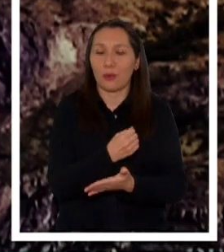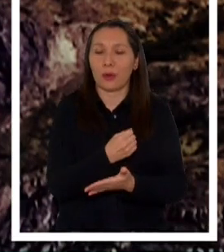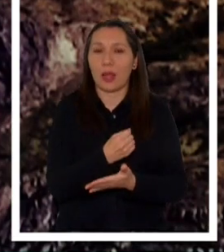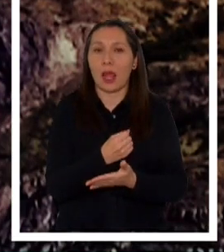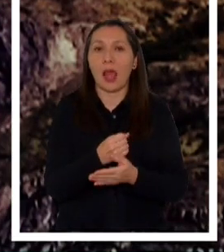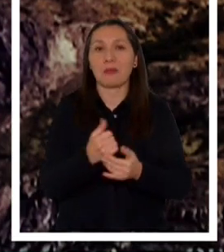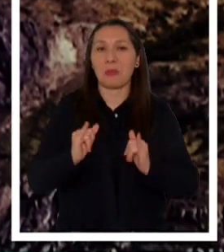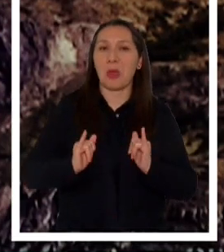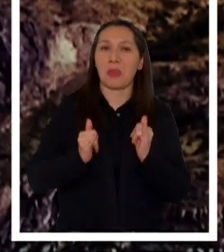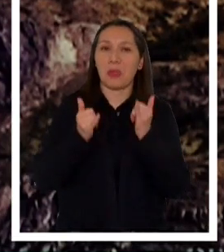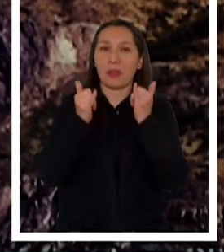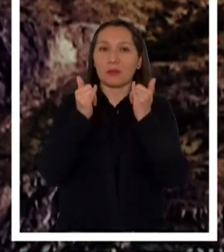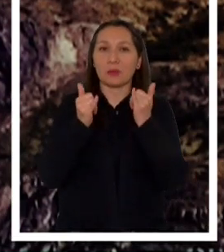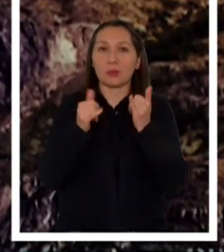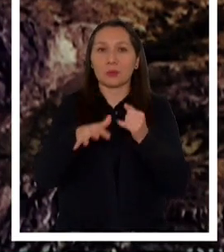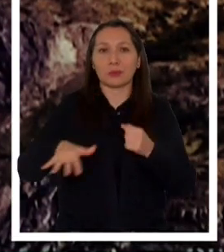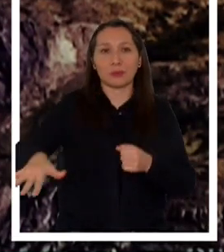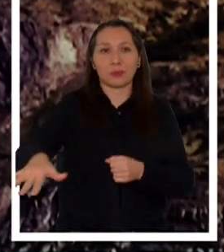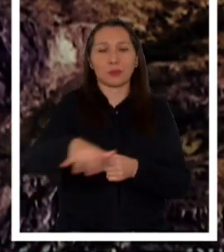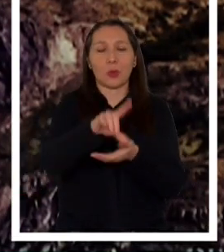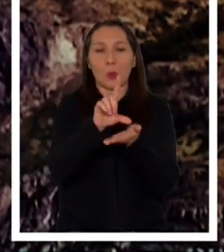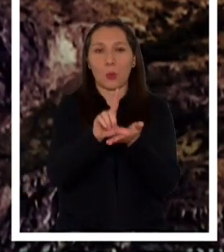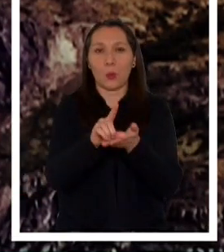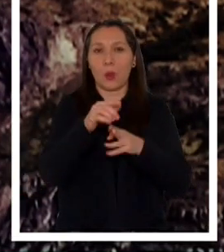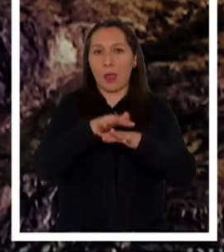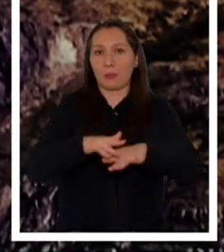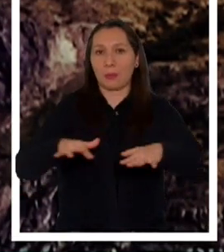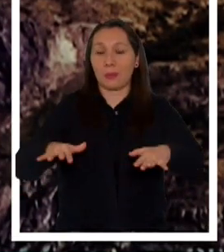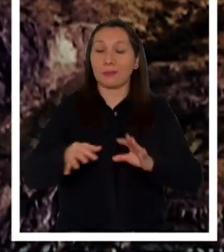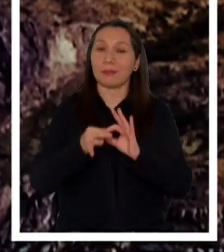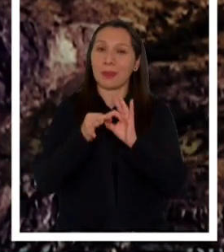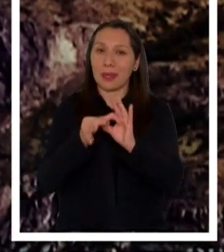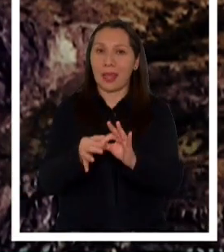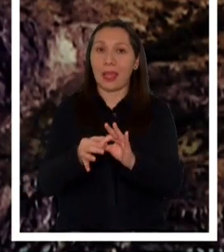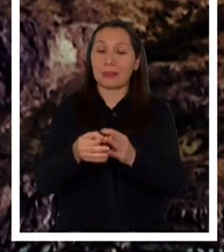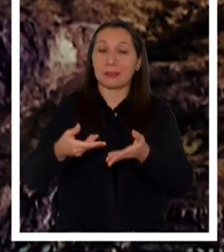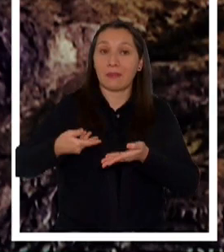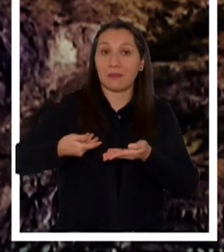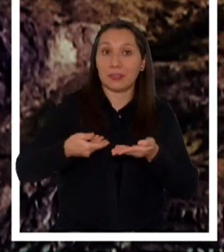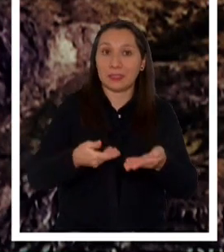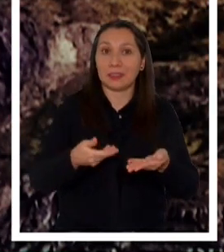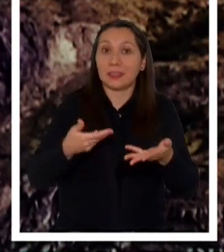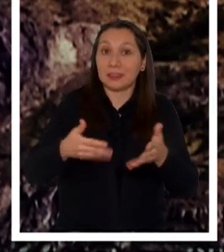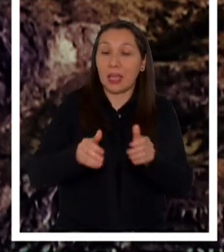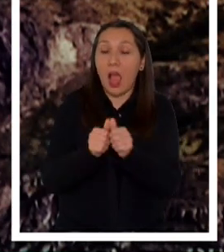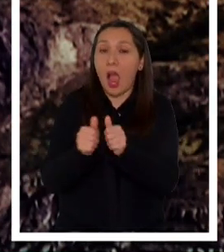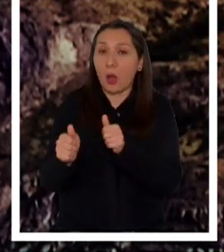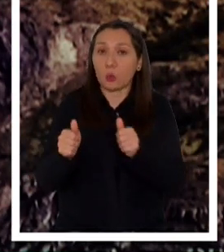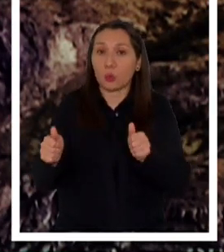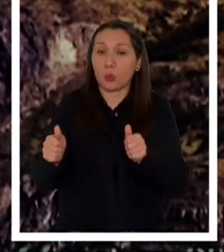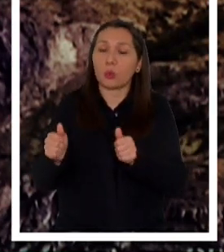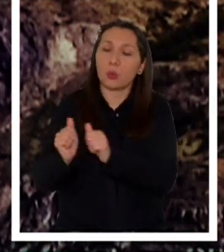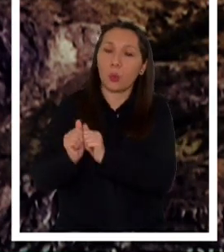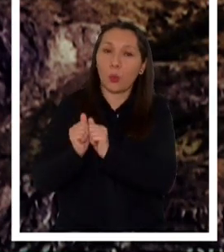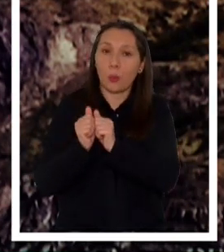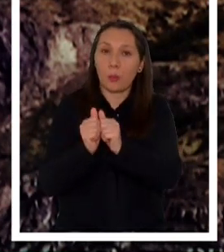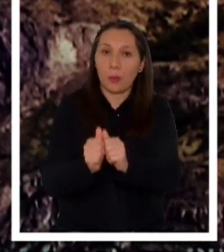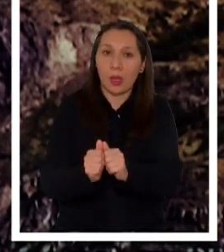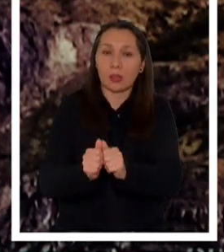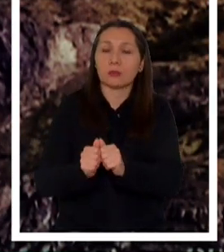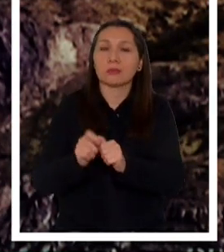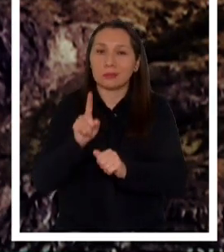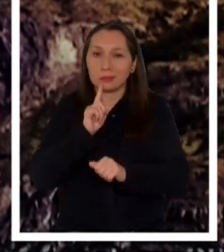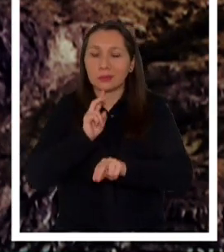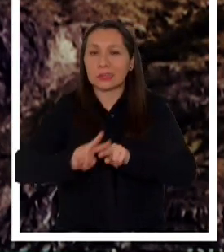disfrutar de lo que es ese entorno agradecemos en esta también todas las autoridades nos han acompañado y